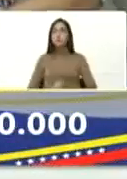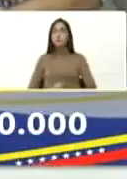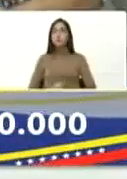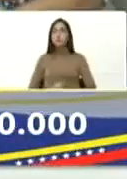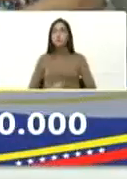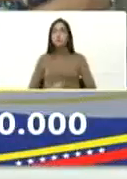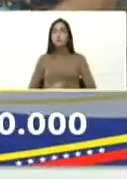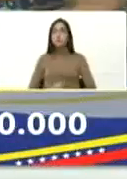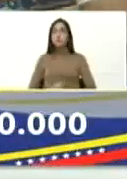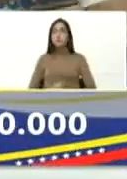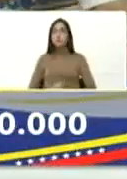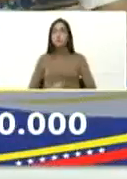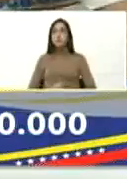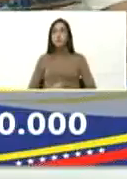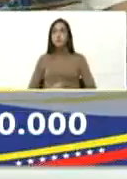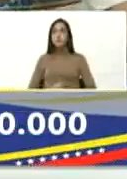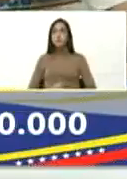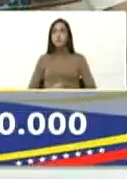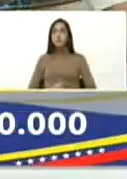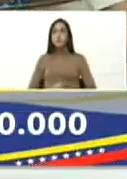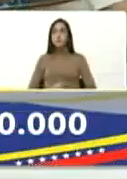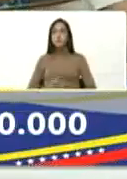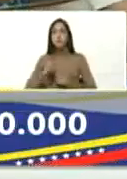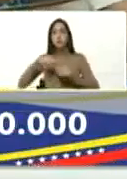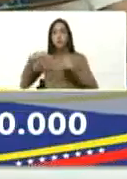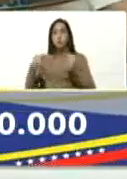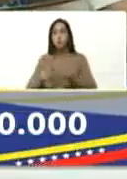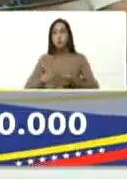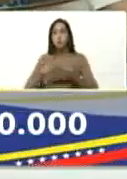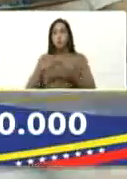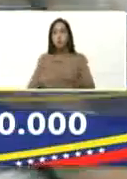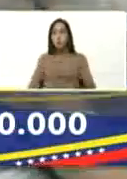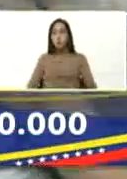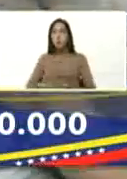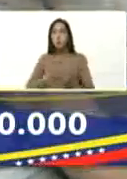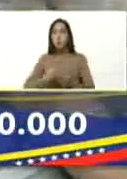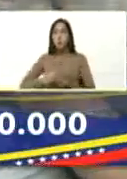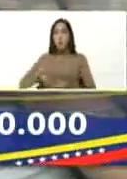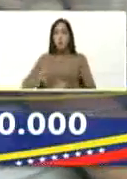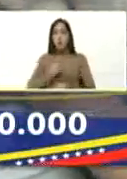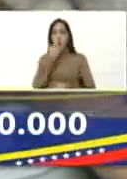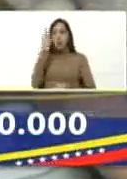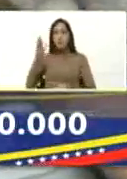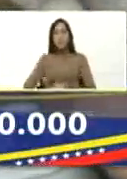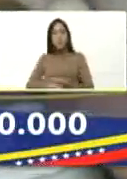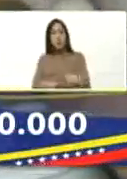Llevo tu luz y tu aroma en mi piel y el cuatro en el